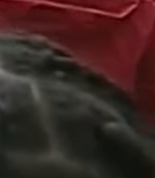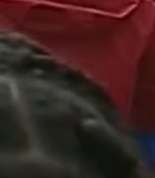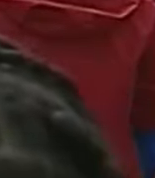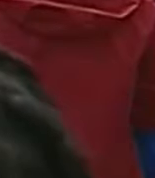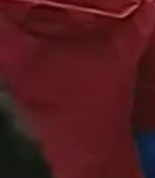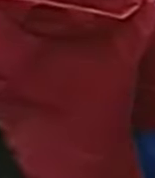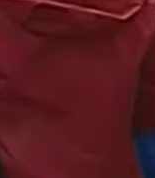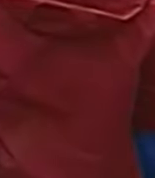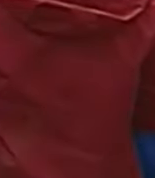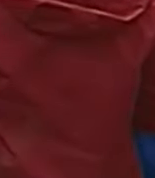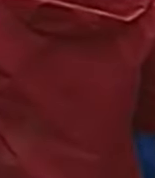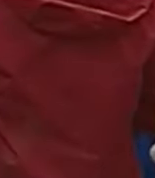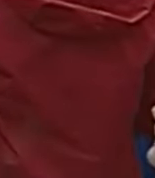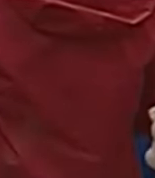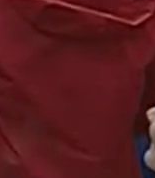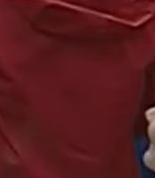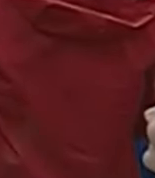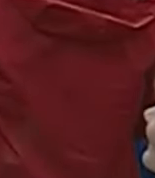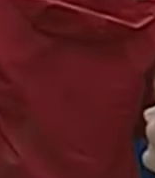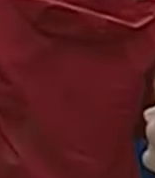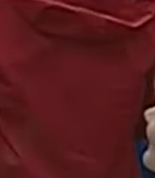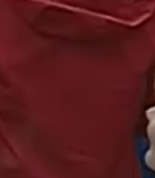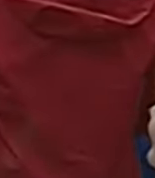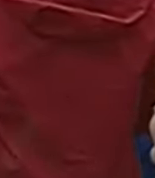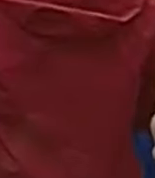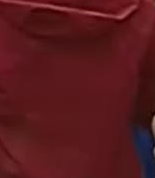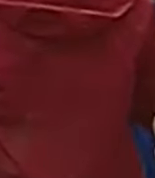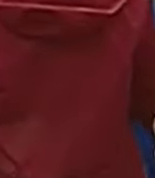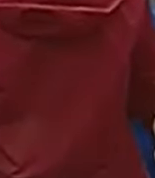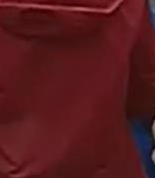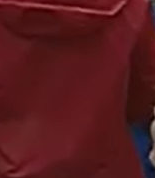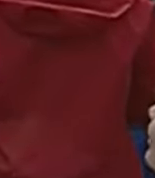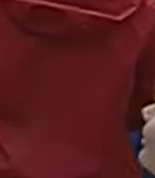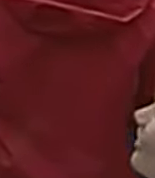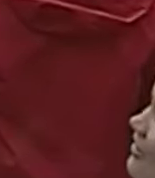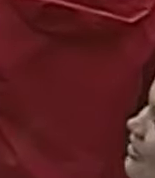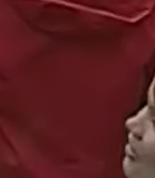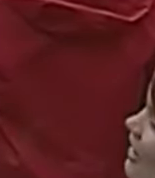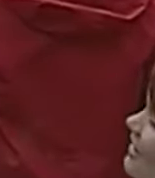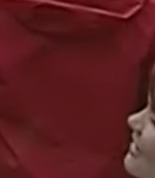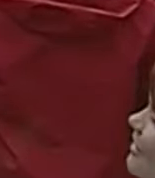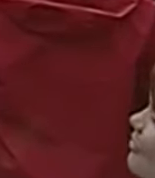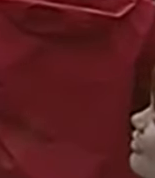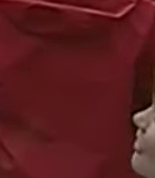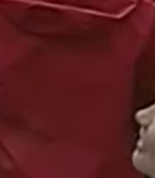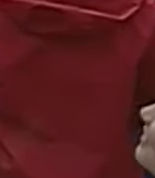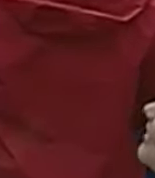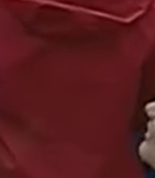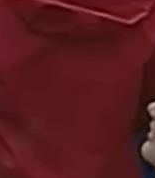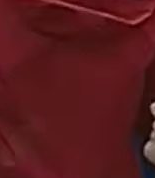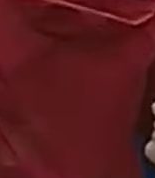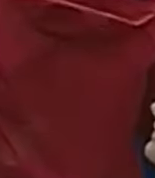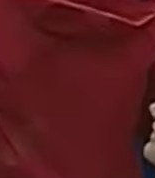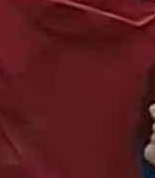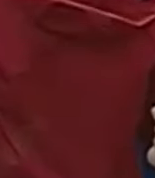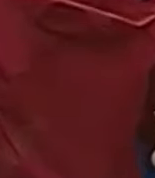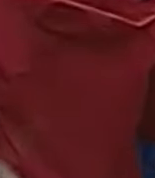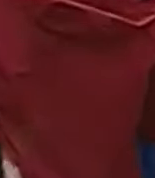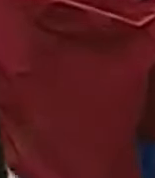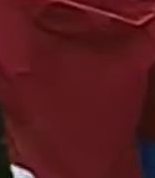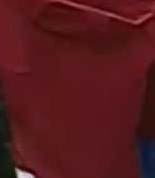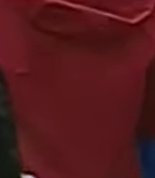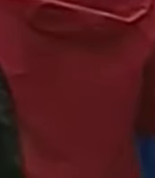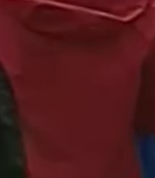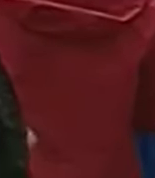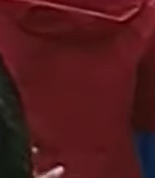y comunal. Para nosotros sí tienen participación y protagonismo los líderes, puntualizaba. En tanto, el tercer anillo de